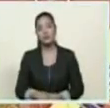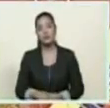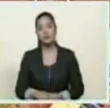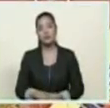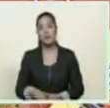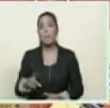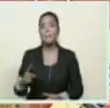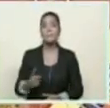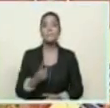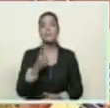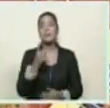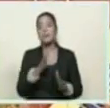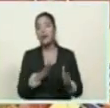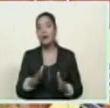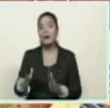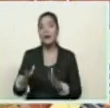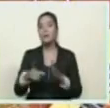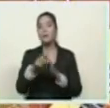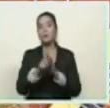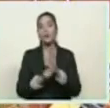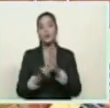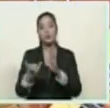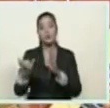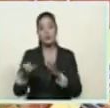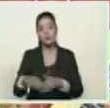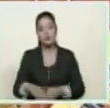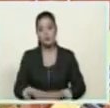el primer camino constituyente